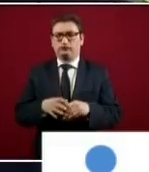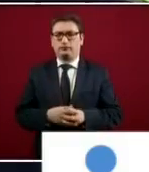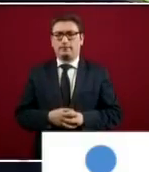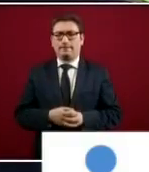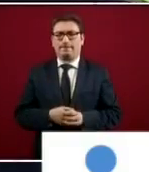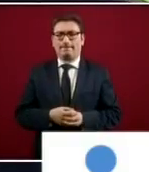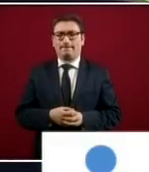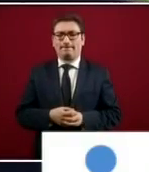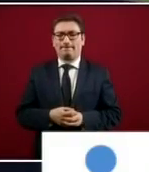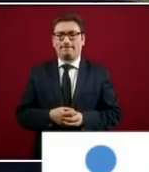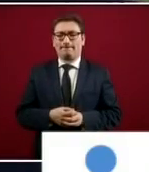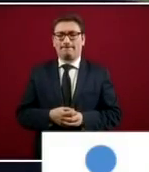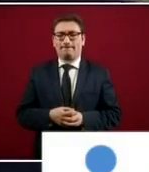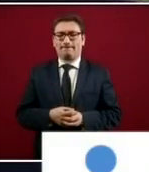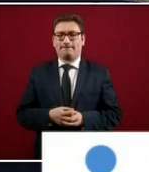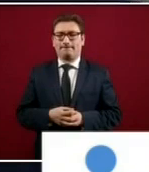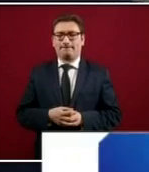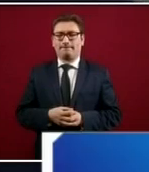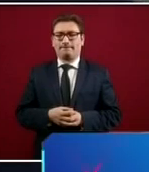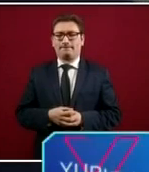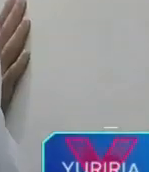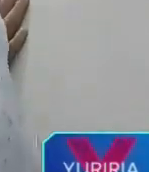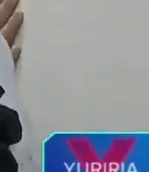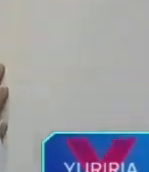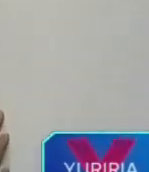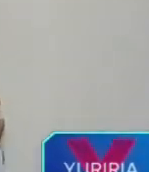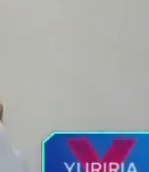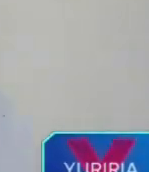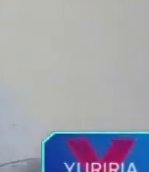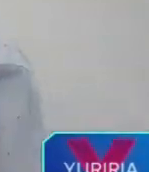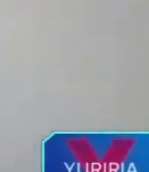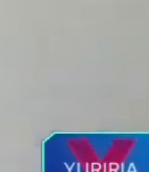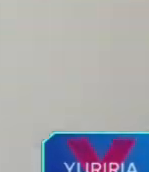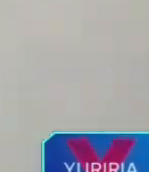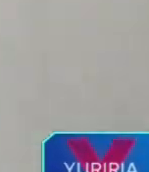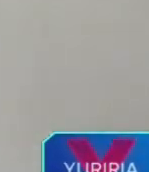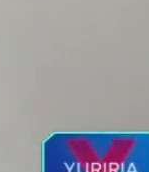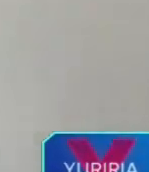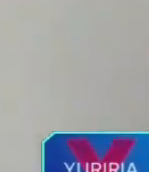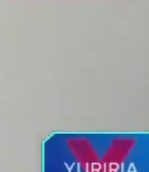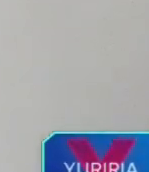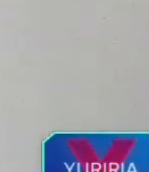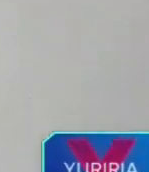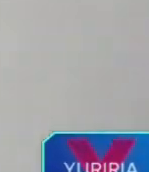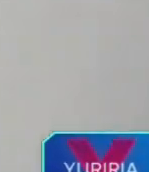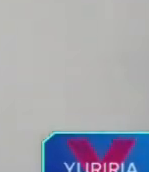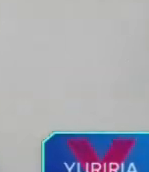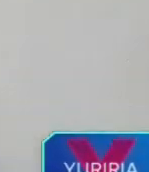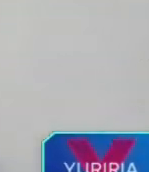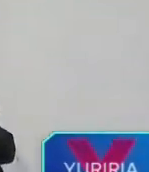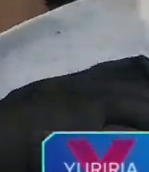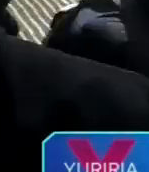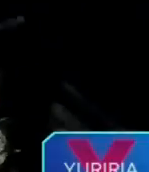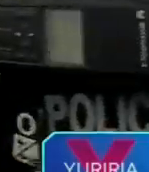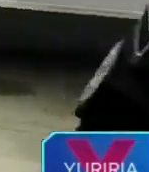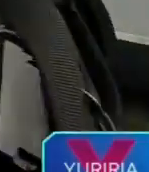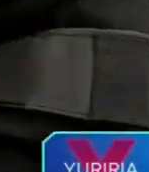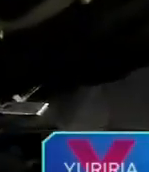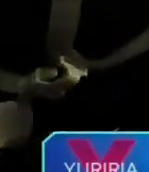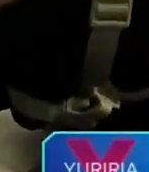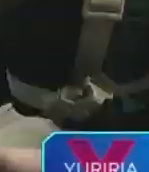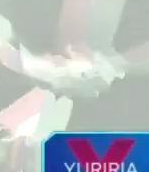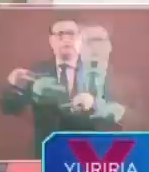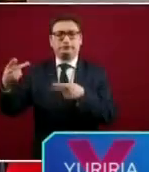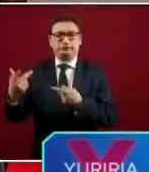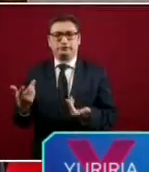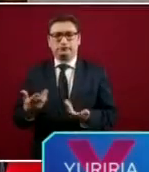ayer compareció por alrededor de 6 horas ante diputados, precisó que sobre Ovidio Guzmán solo pesa una orden de detención con fines de